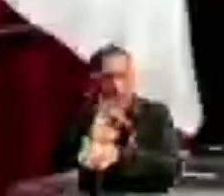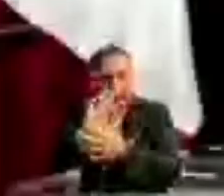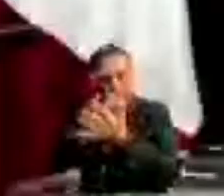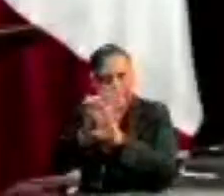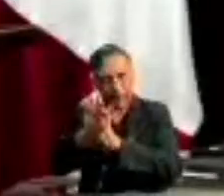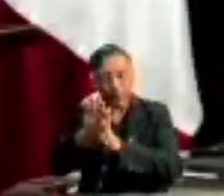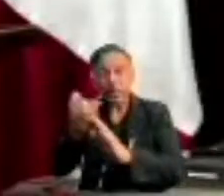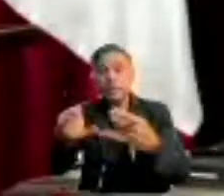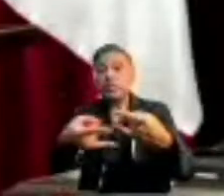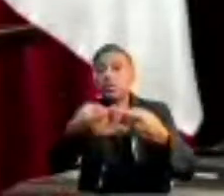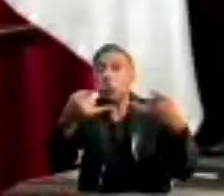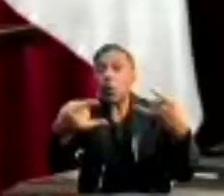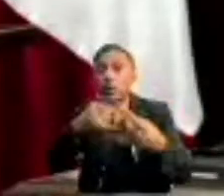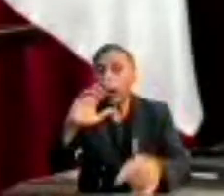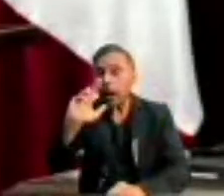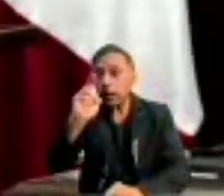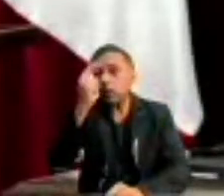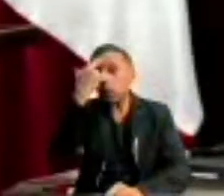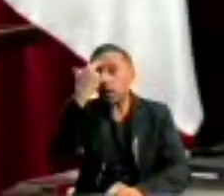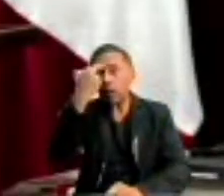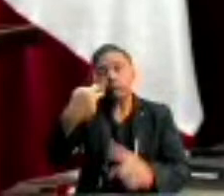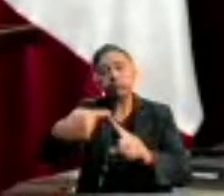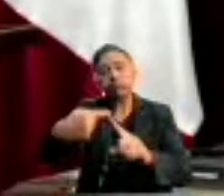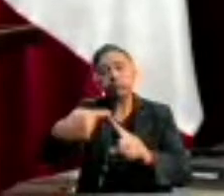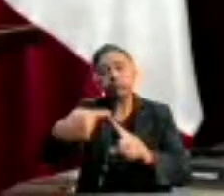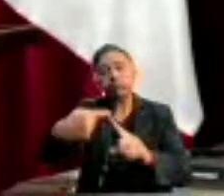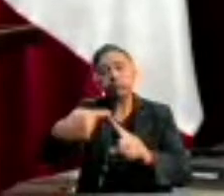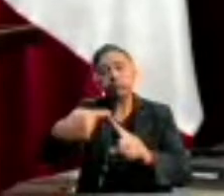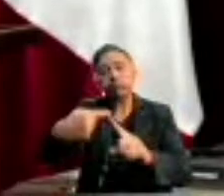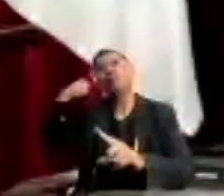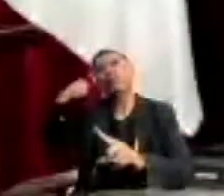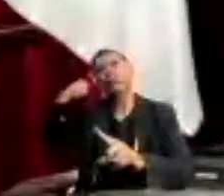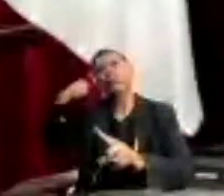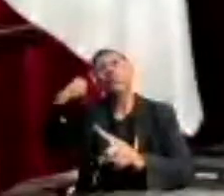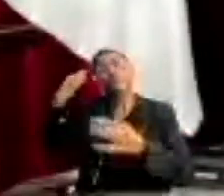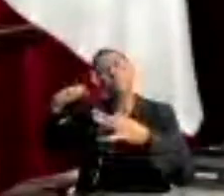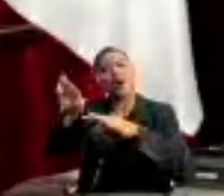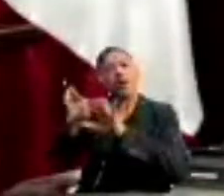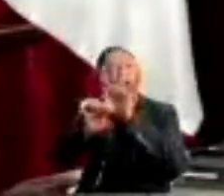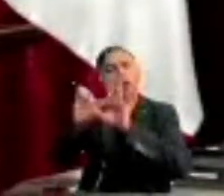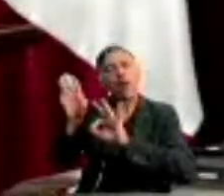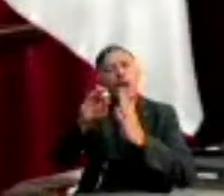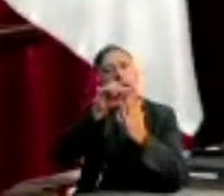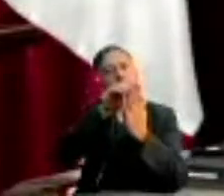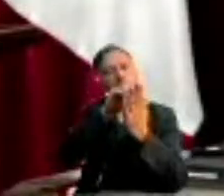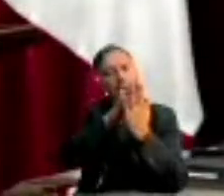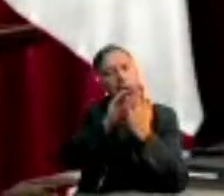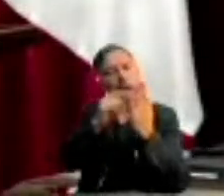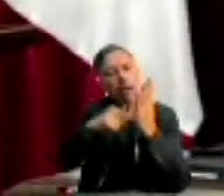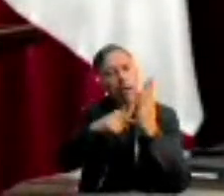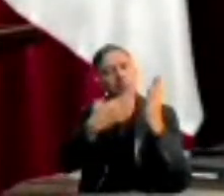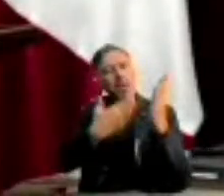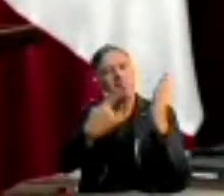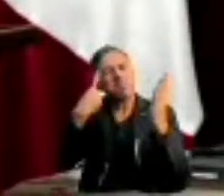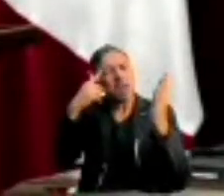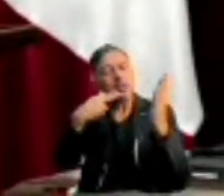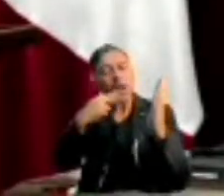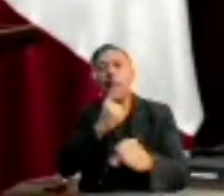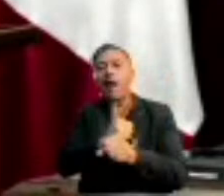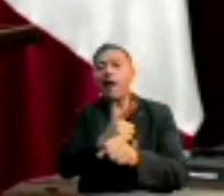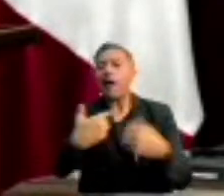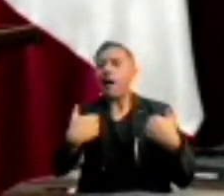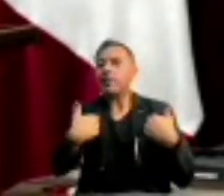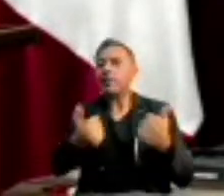bueno recuperar la memoria histórica de nuestro Estado, permitir entender el grado de descomposición política y social que a